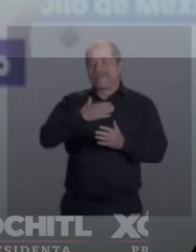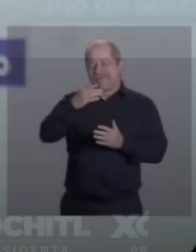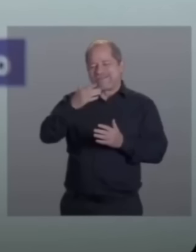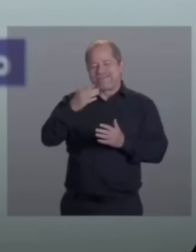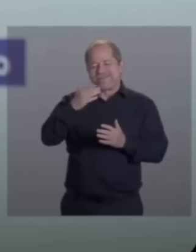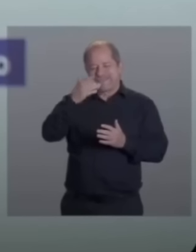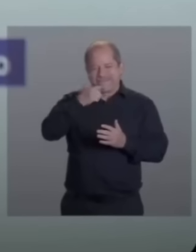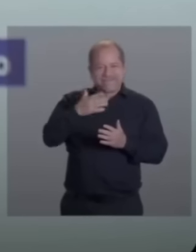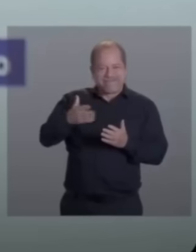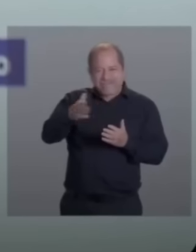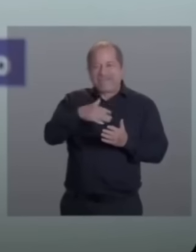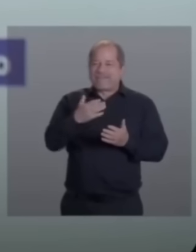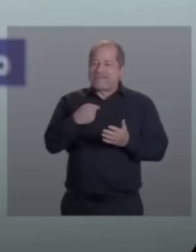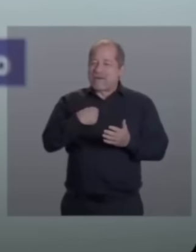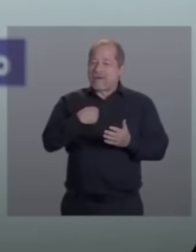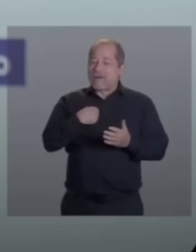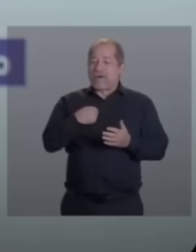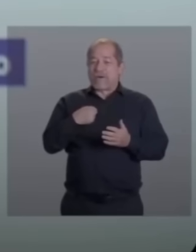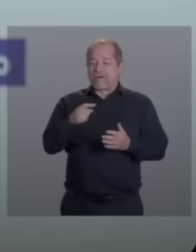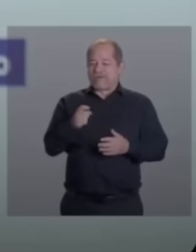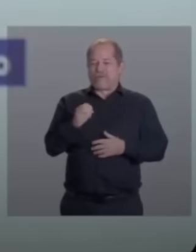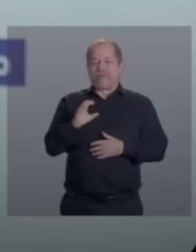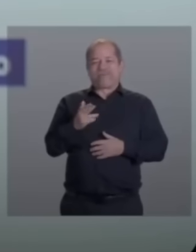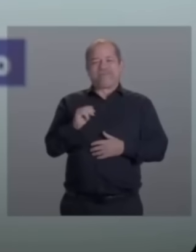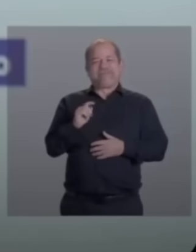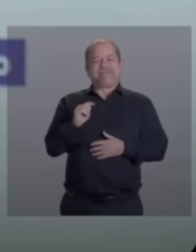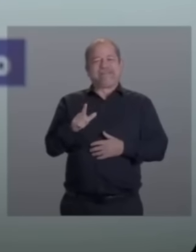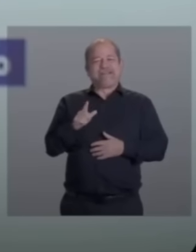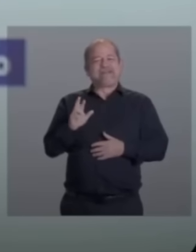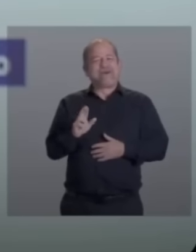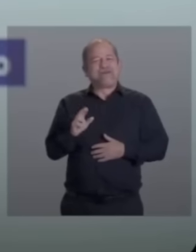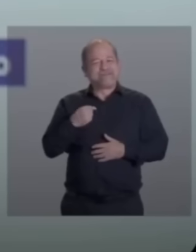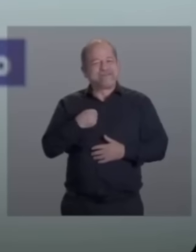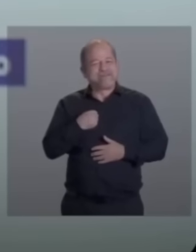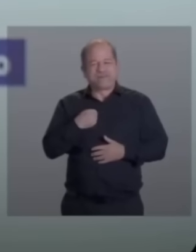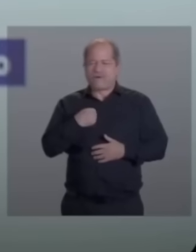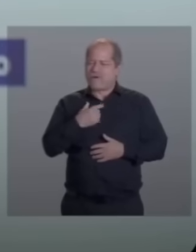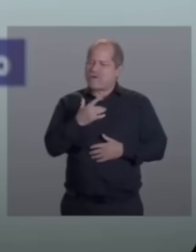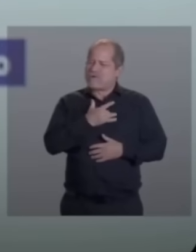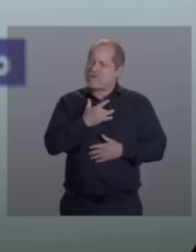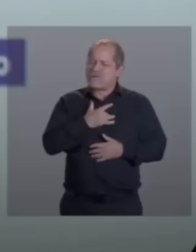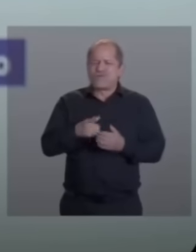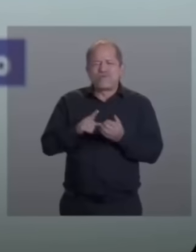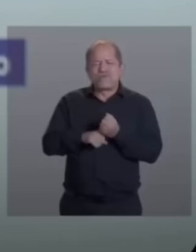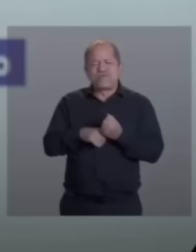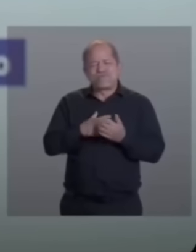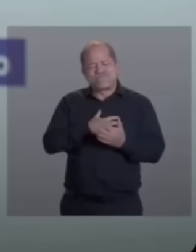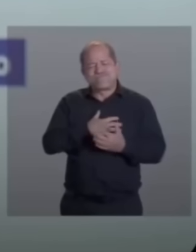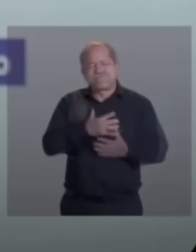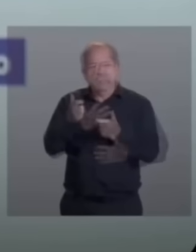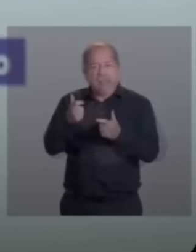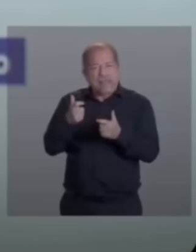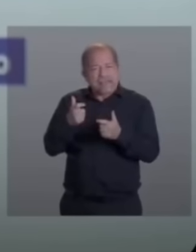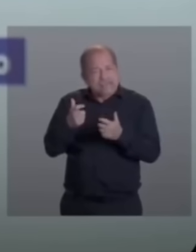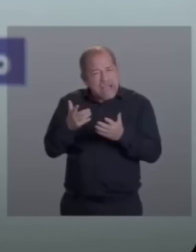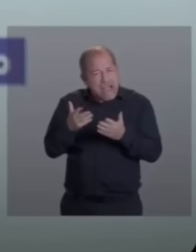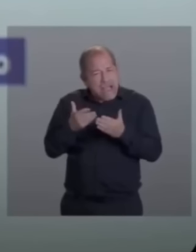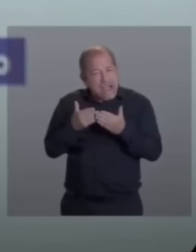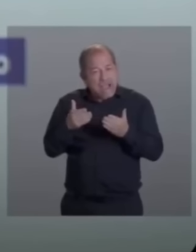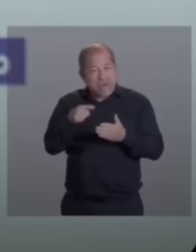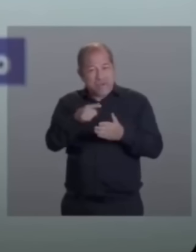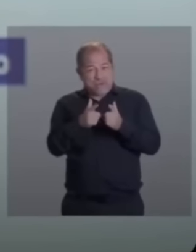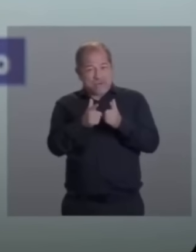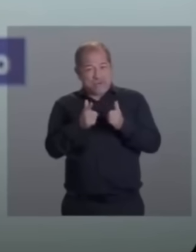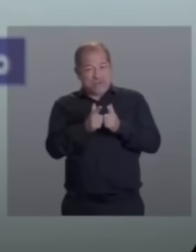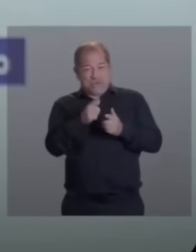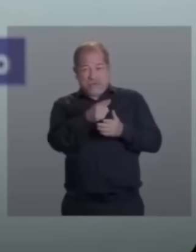te quiero hablar des más profundo de mi corazón quiero construir un México Unido sin odio sin división a ti y a